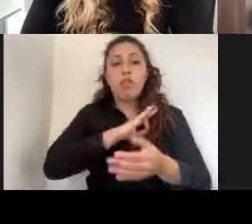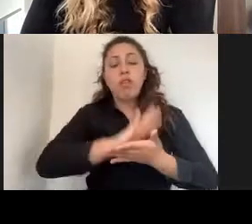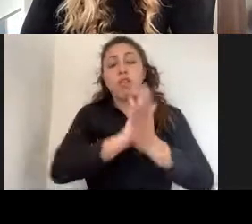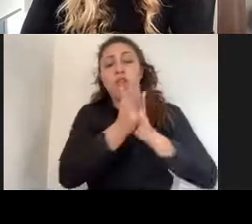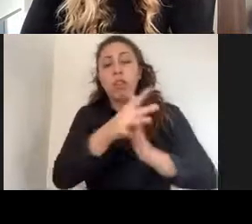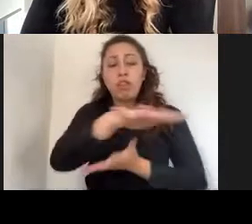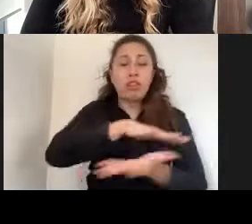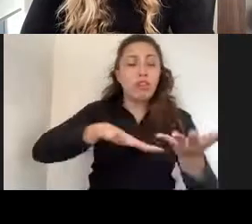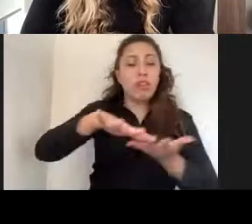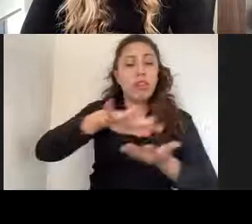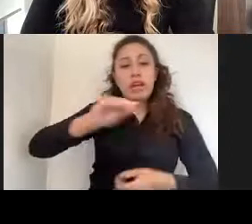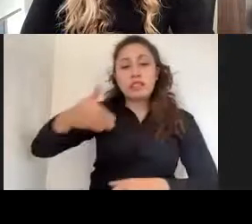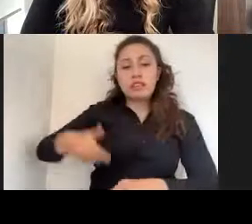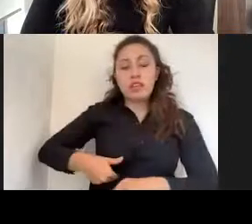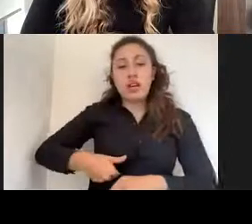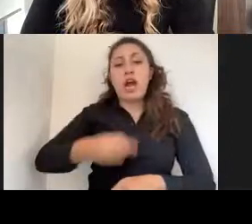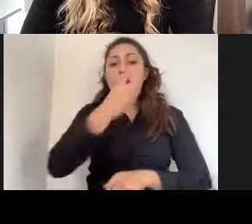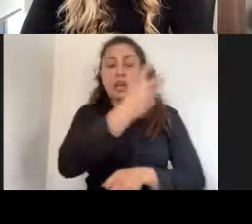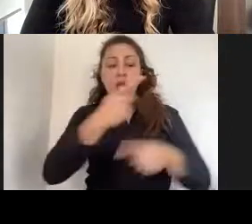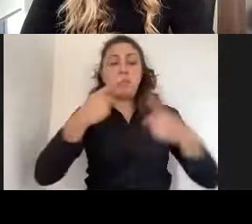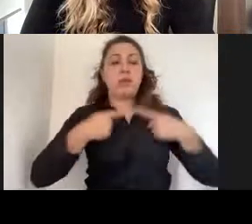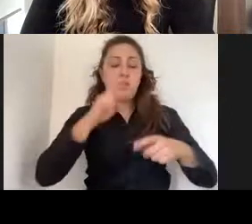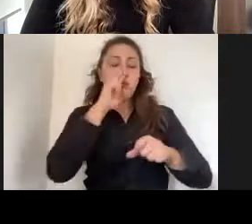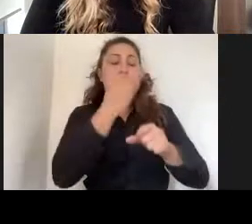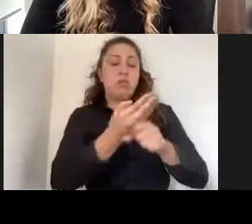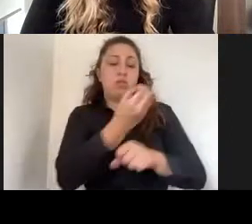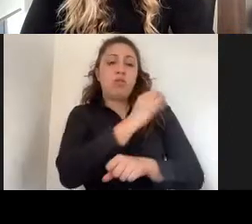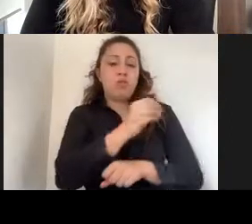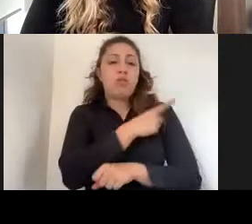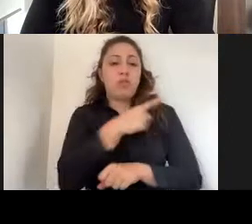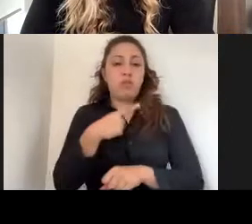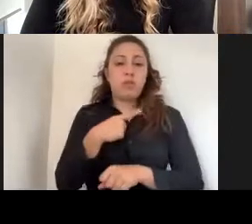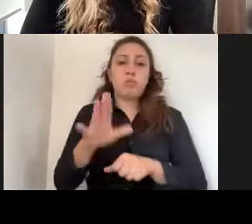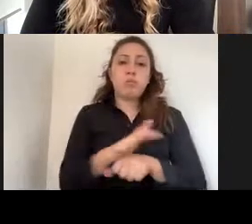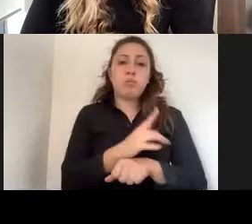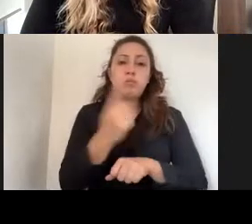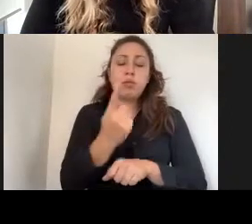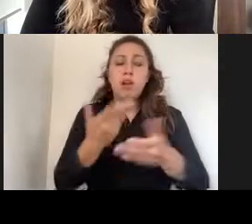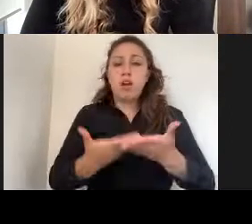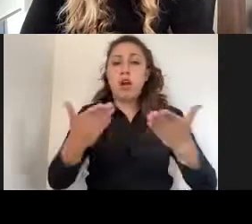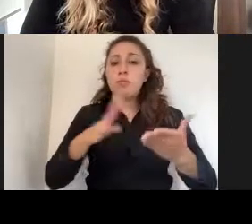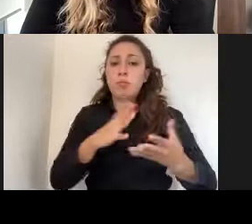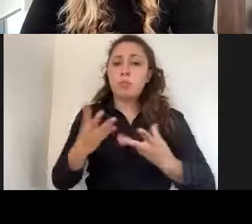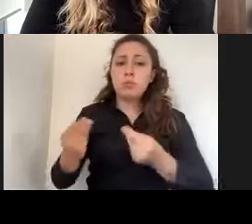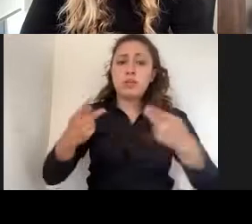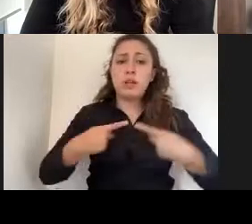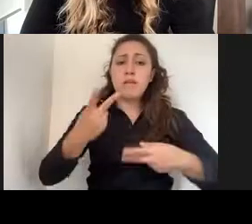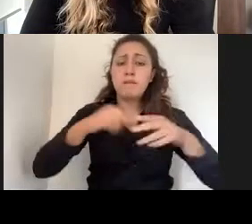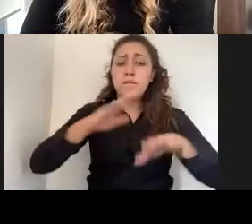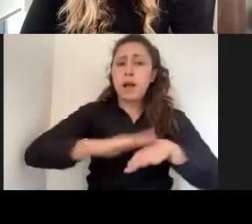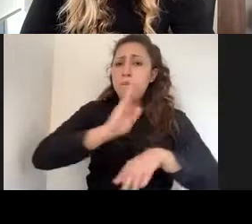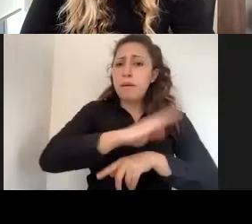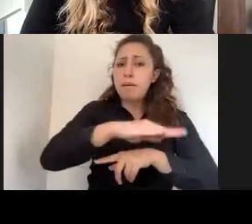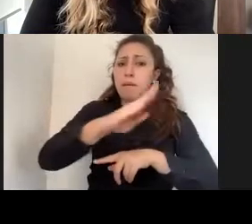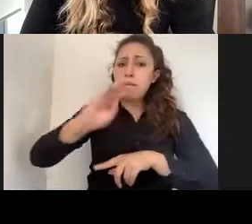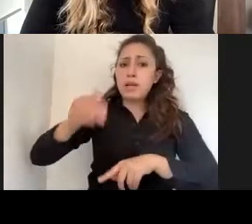accidentes, pues que a todos nos ha pegado en la sociedad capitalina. Ese es el